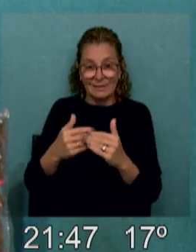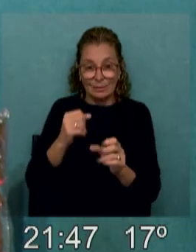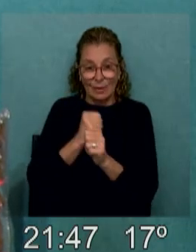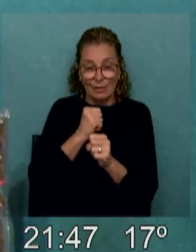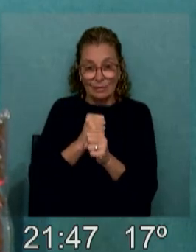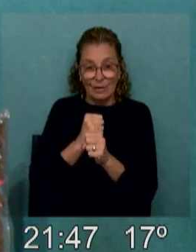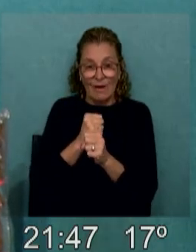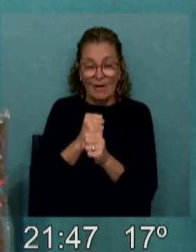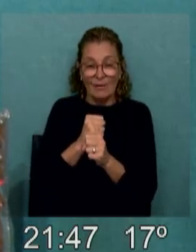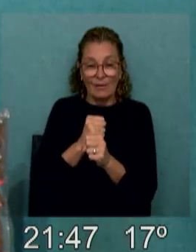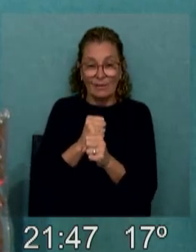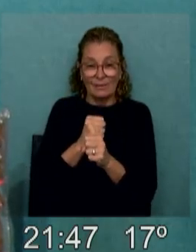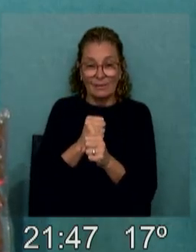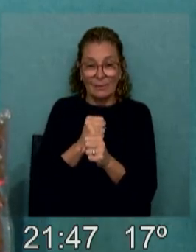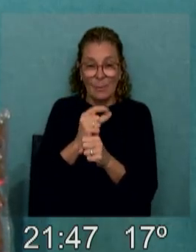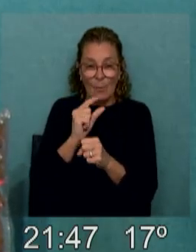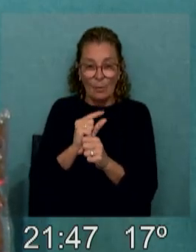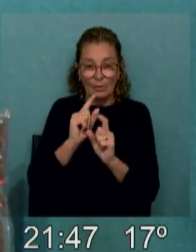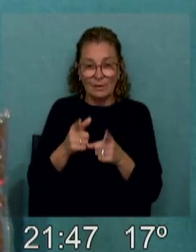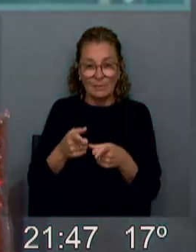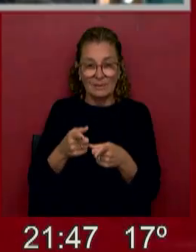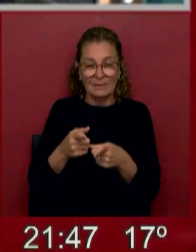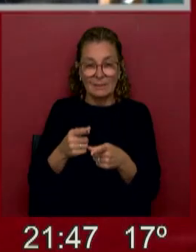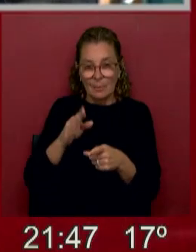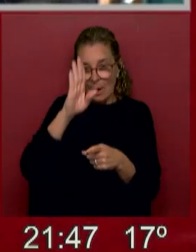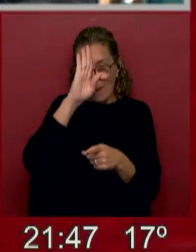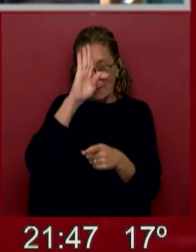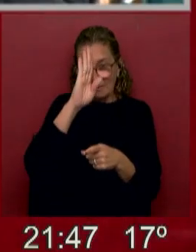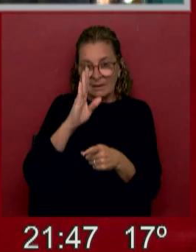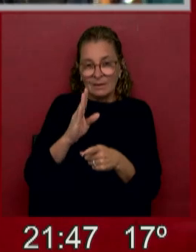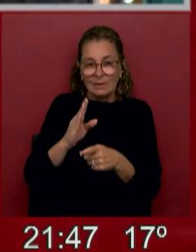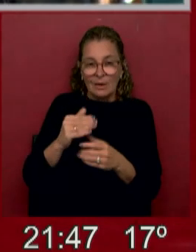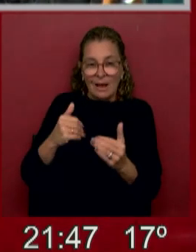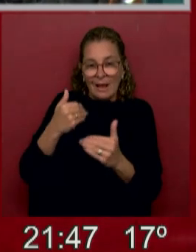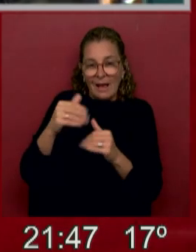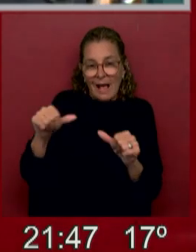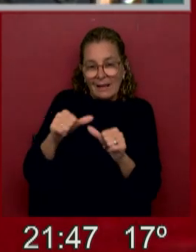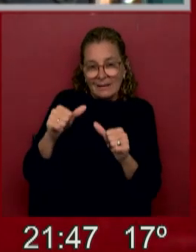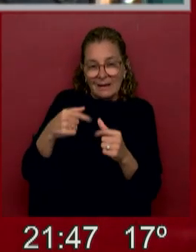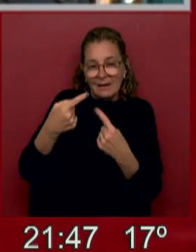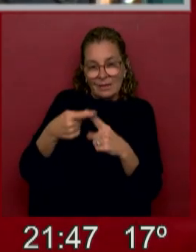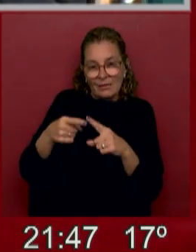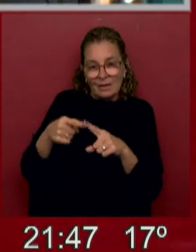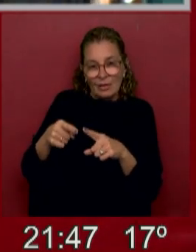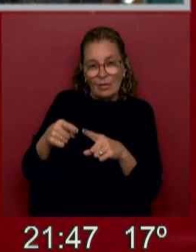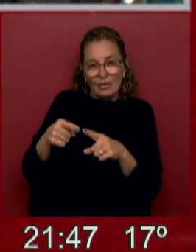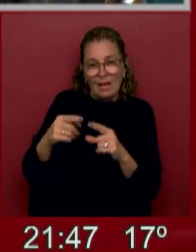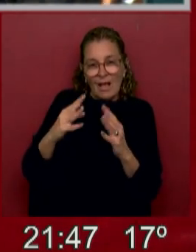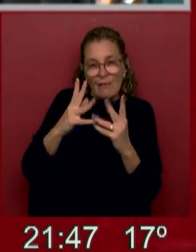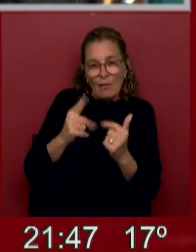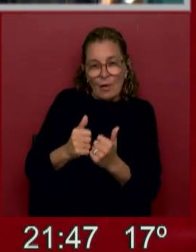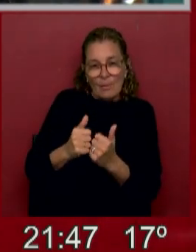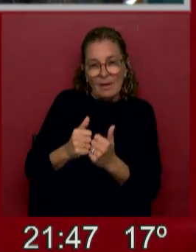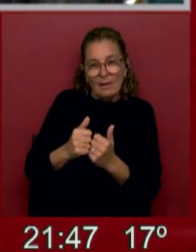trabajos, y un poco hemos aprendido a tratar de desarrollar eso. De forma